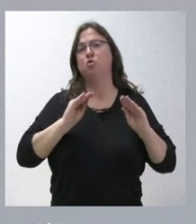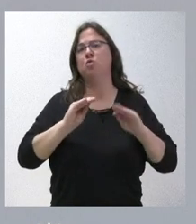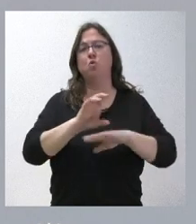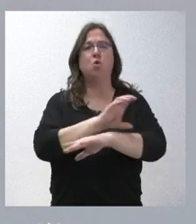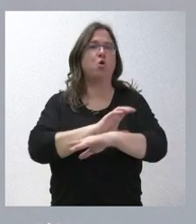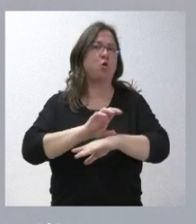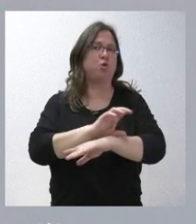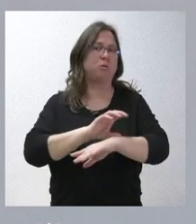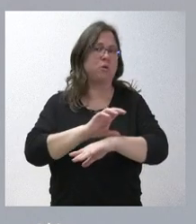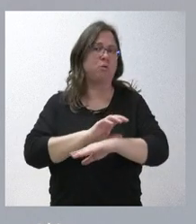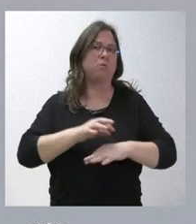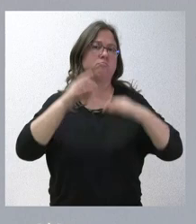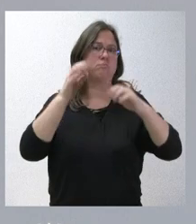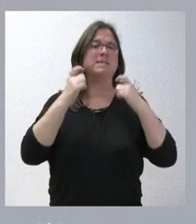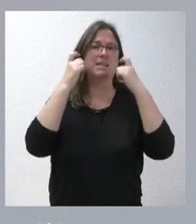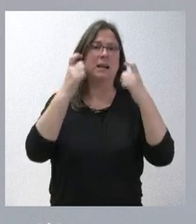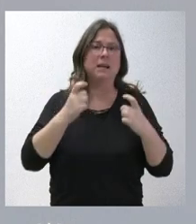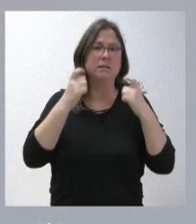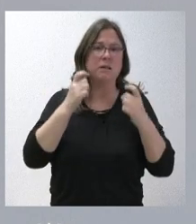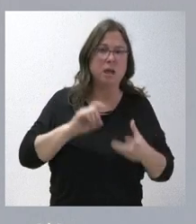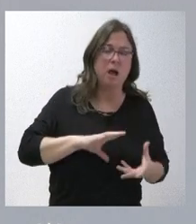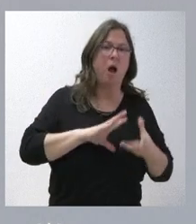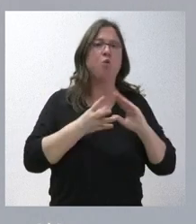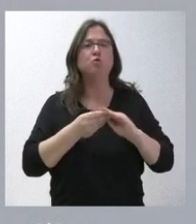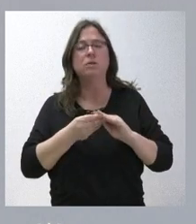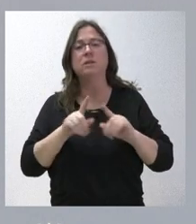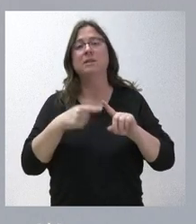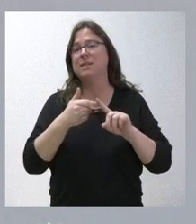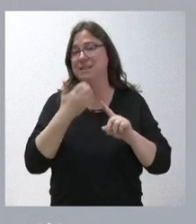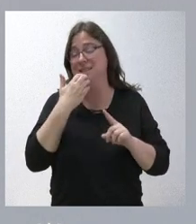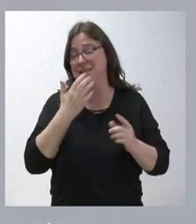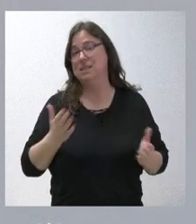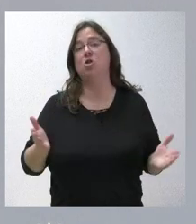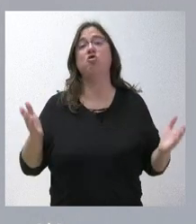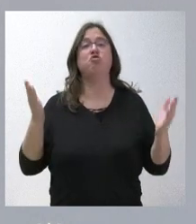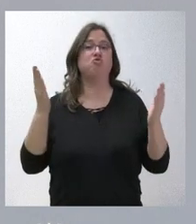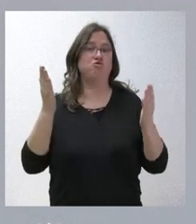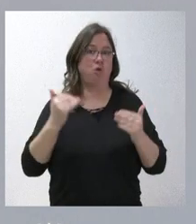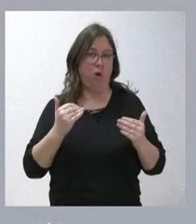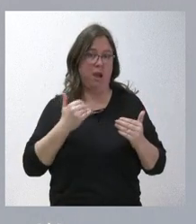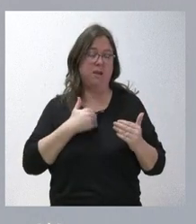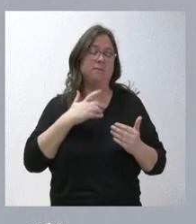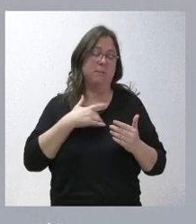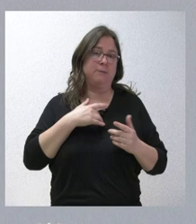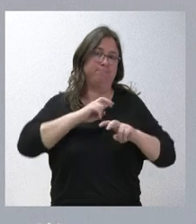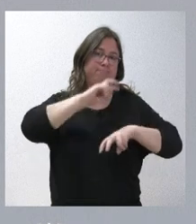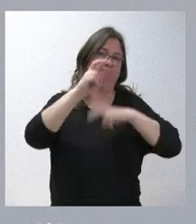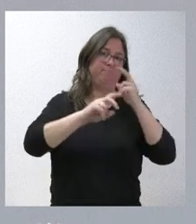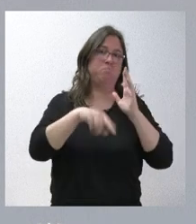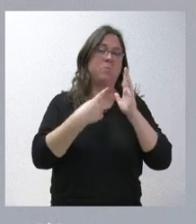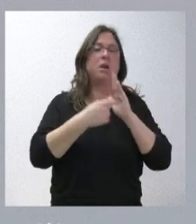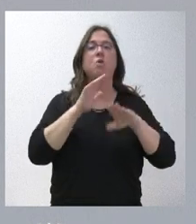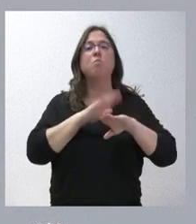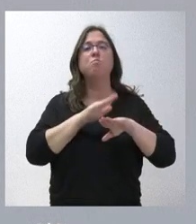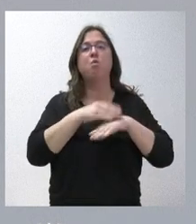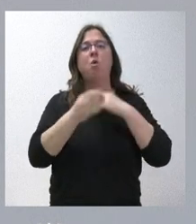ganadería podrán intentar Buscar las fórmulas y si no las hay pues intentar tramitar una modificación legislativa porque lo que usted plantea es una